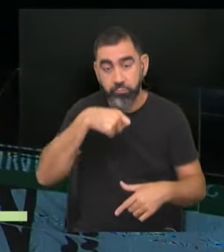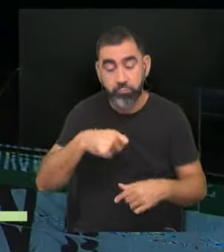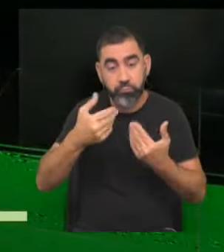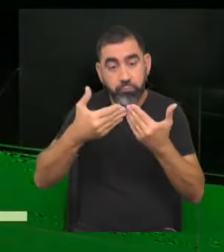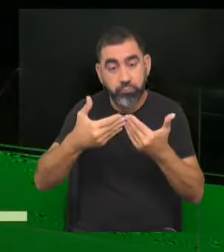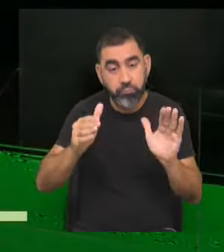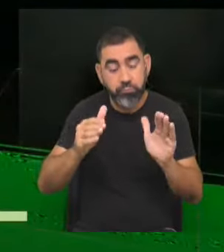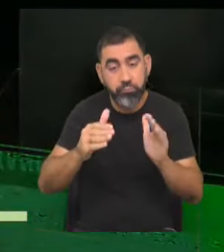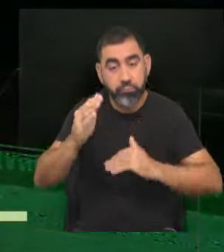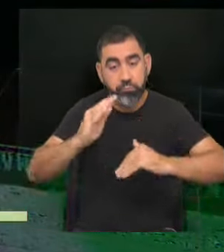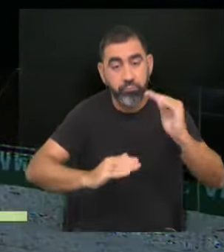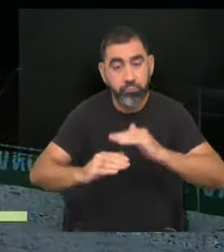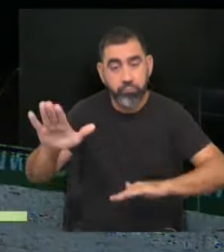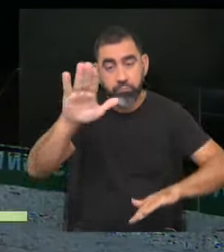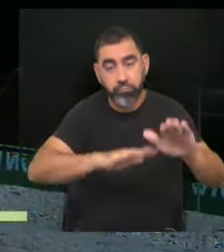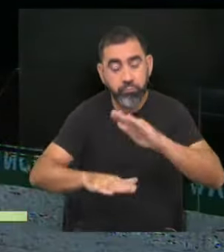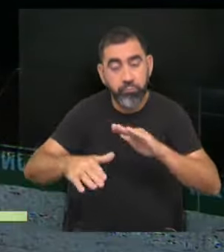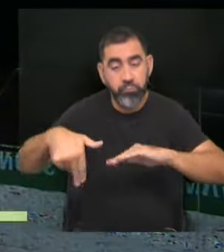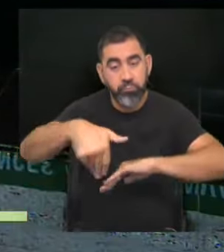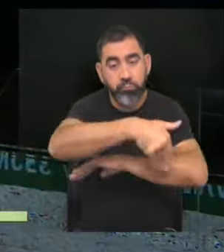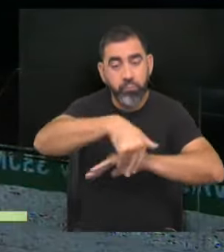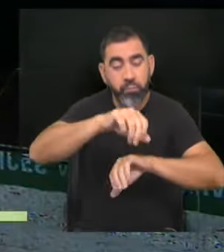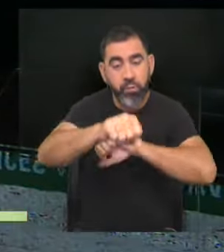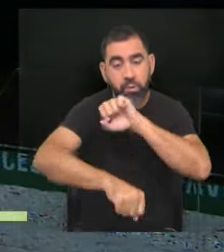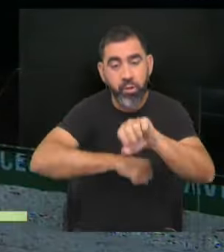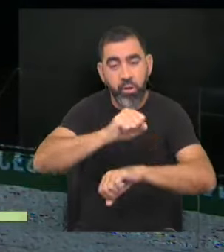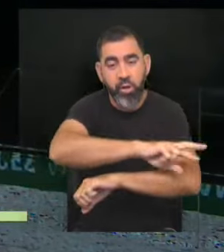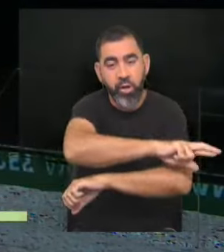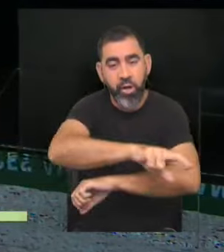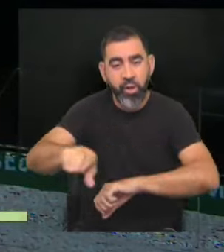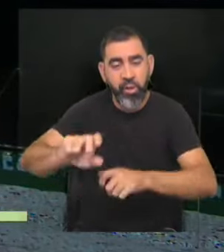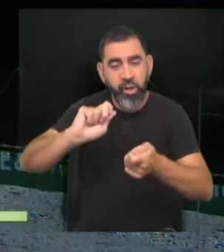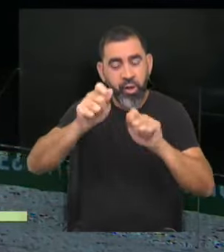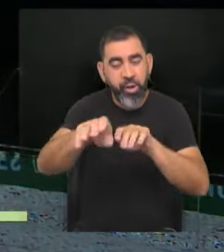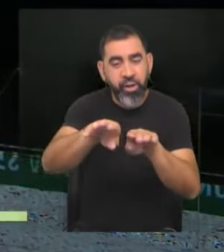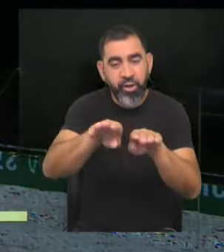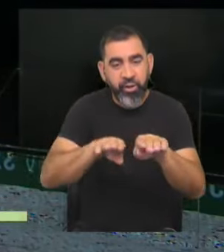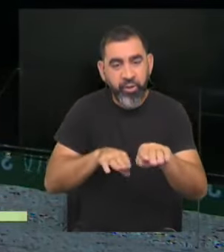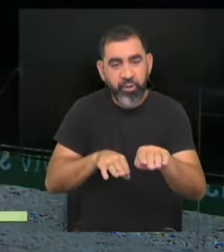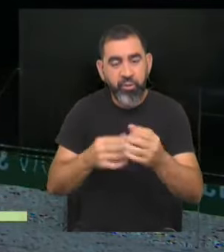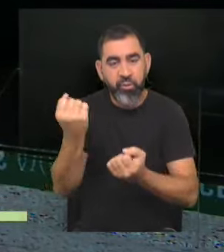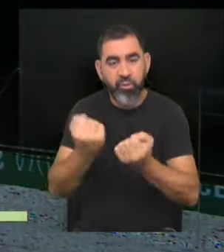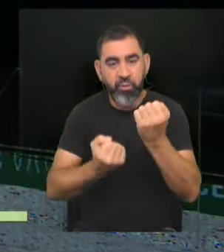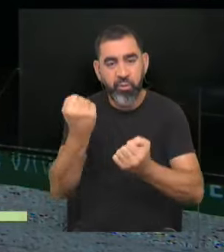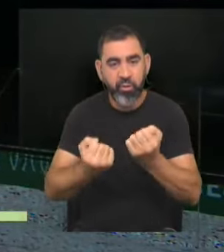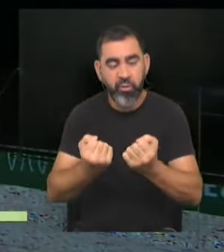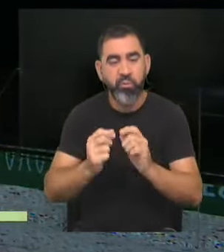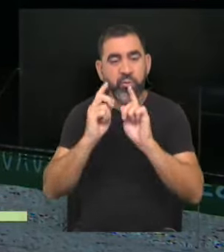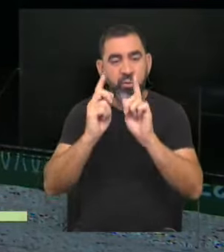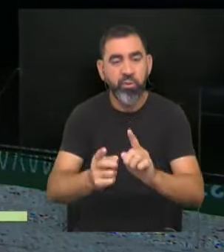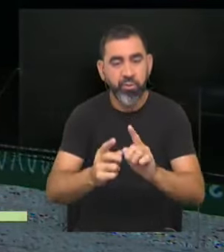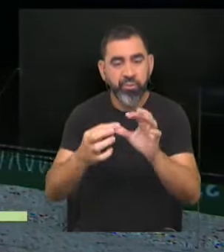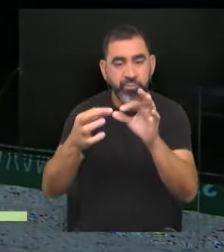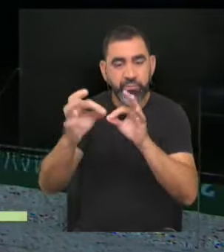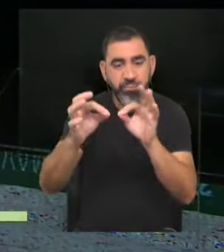inició las obras para la nueva ciclovía en la Ram la anunció cambios en el modelo de estacionamiento para vehículos esto también vamos a estar